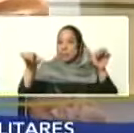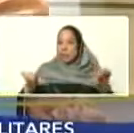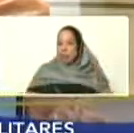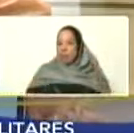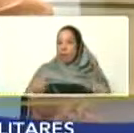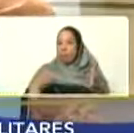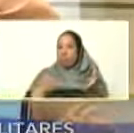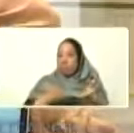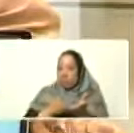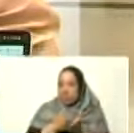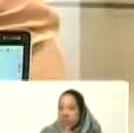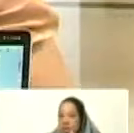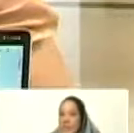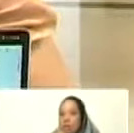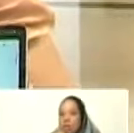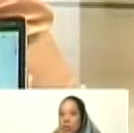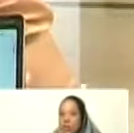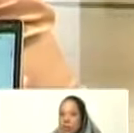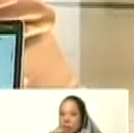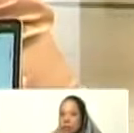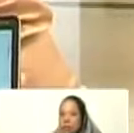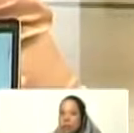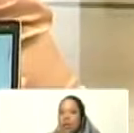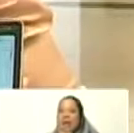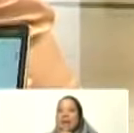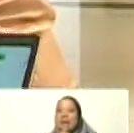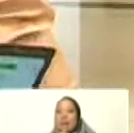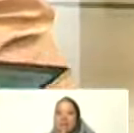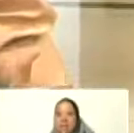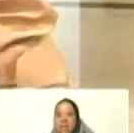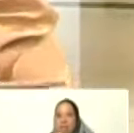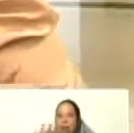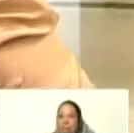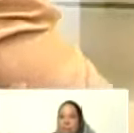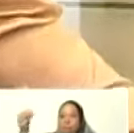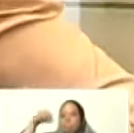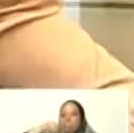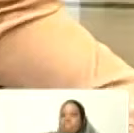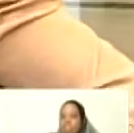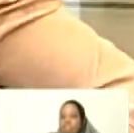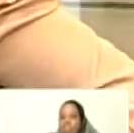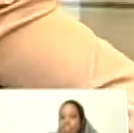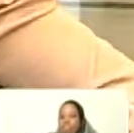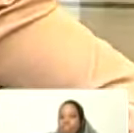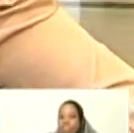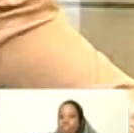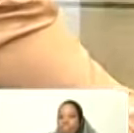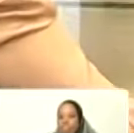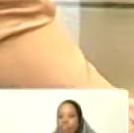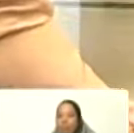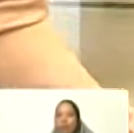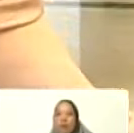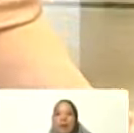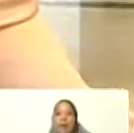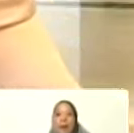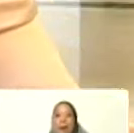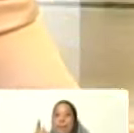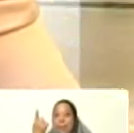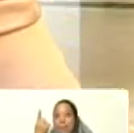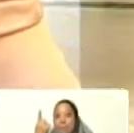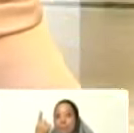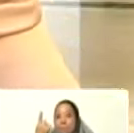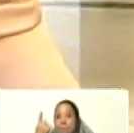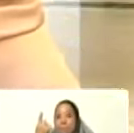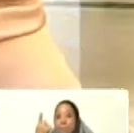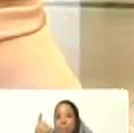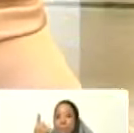puede visualizar en el sistema quiénes la conforman. Por ejemplo, en las primeras que conformamos tenemos